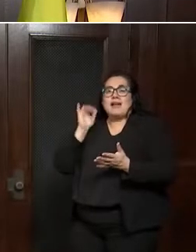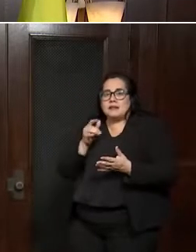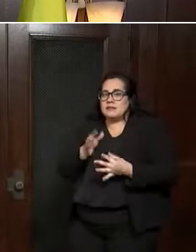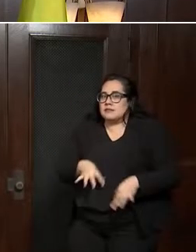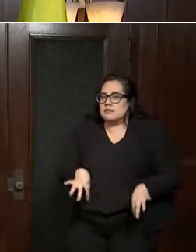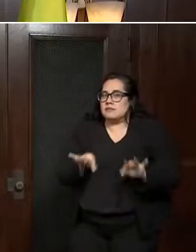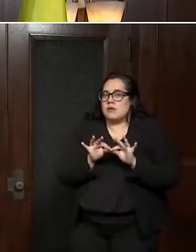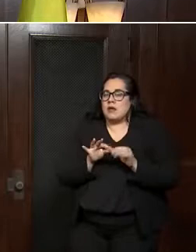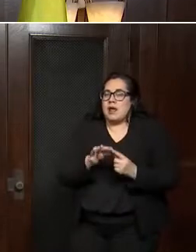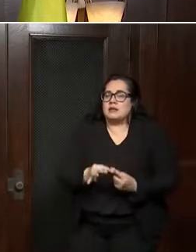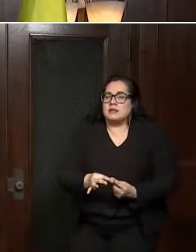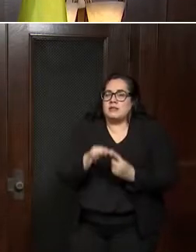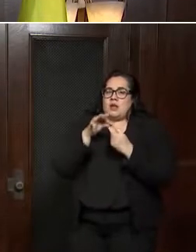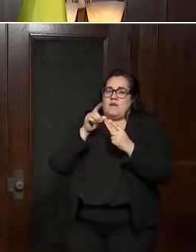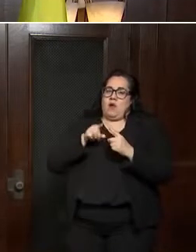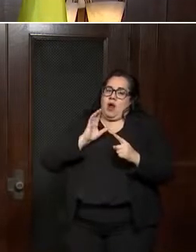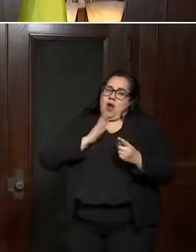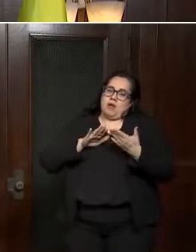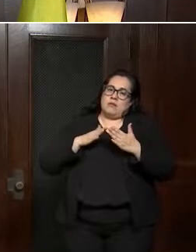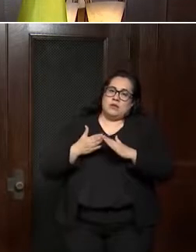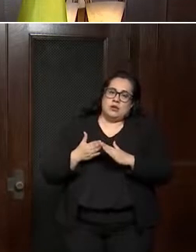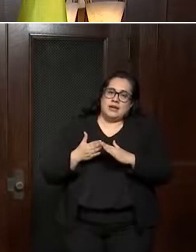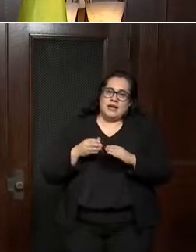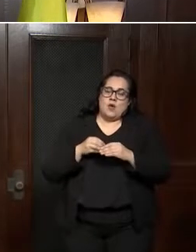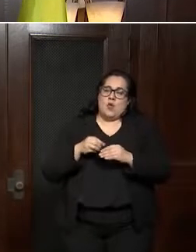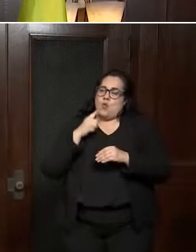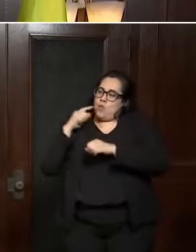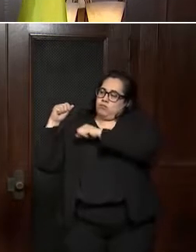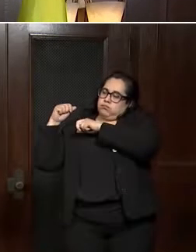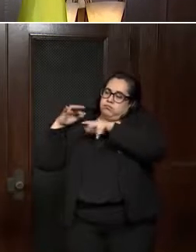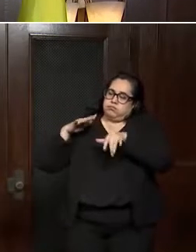importante, especialmente para nuestra comunidad inmigrante.